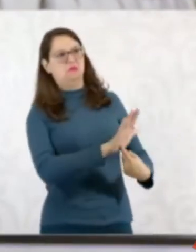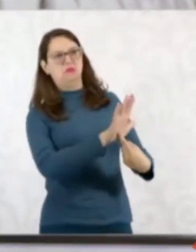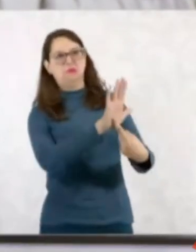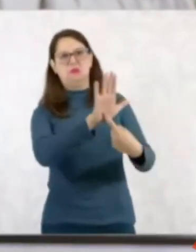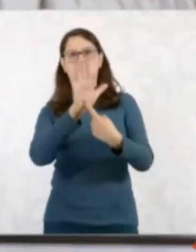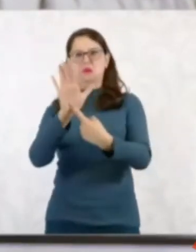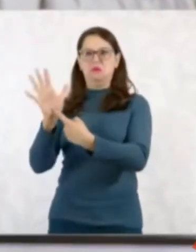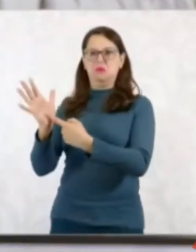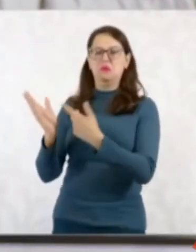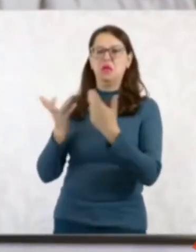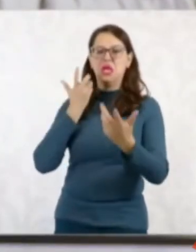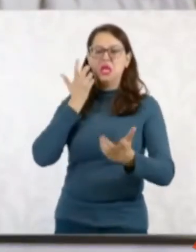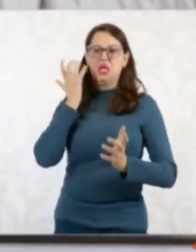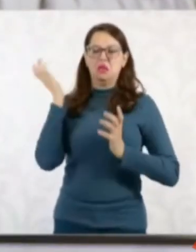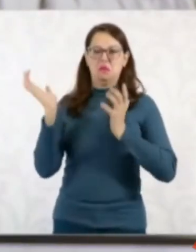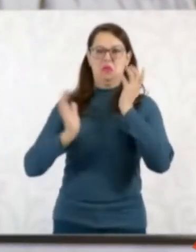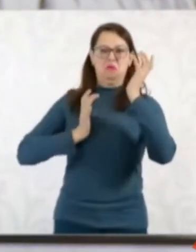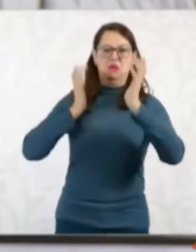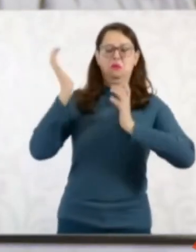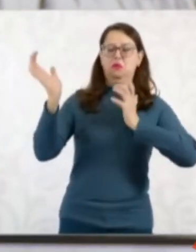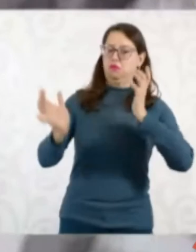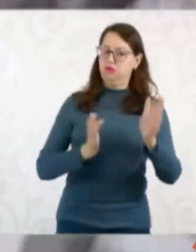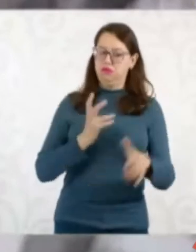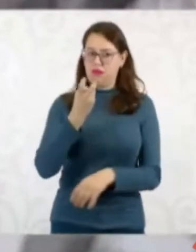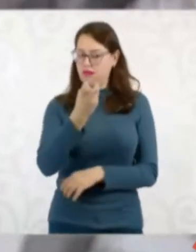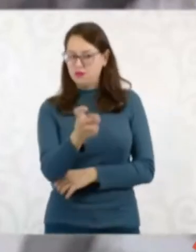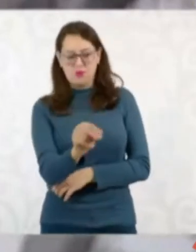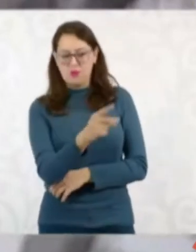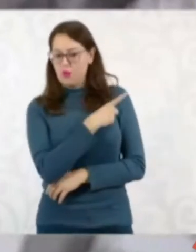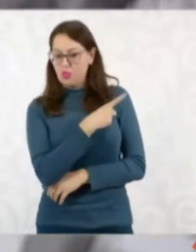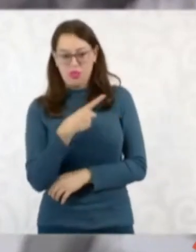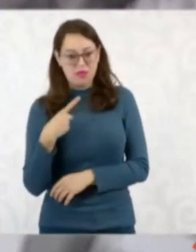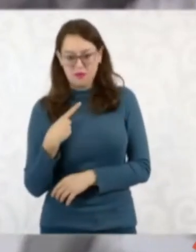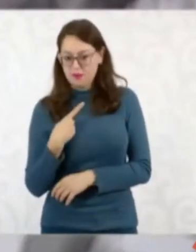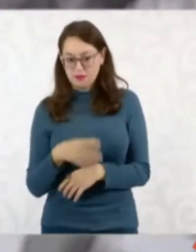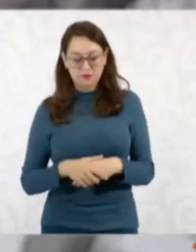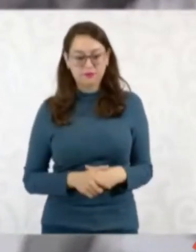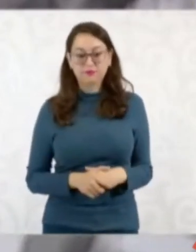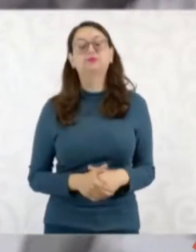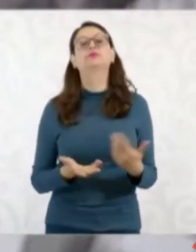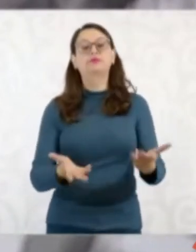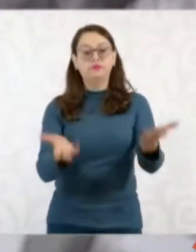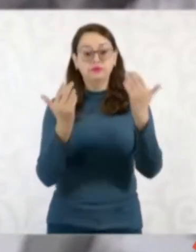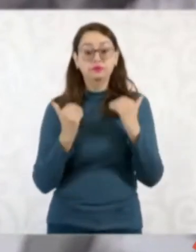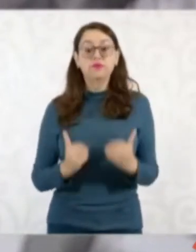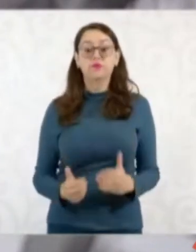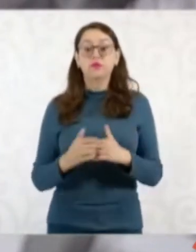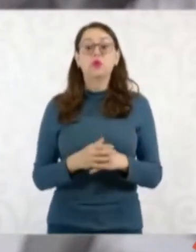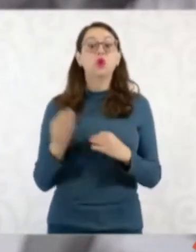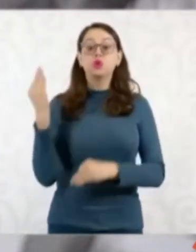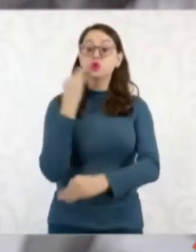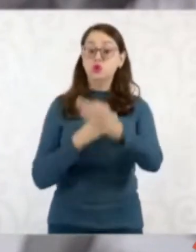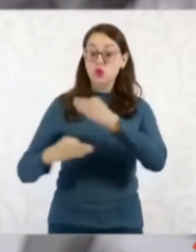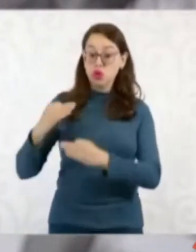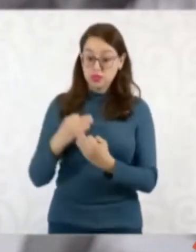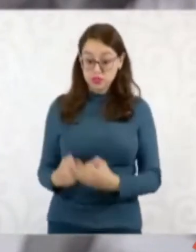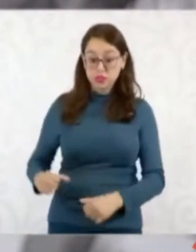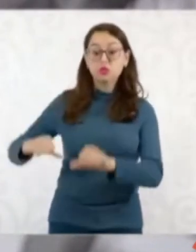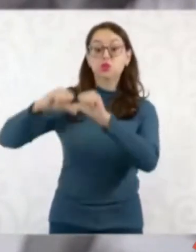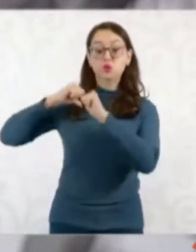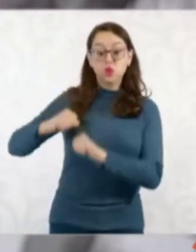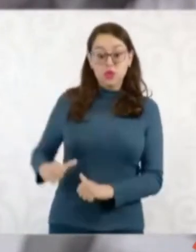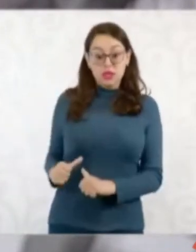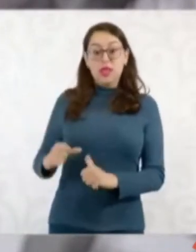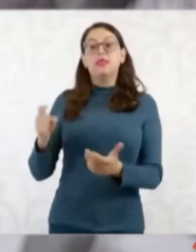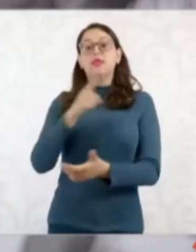propias víctimas. Todas las autoridades en el ámbito de las competencias tienen la obligación de garantizar,